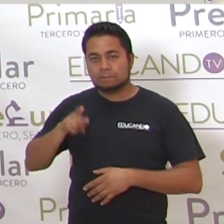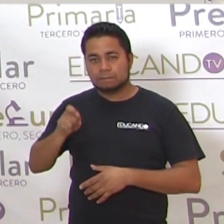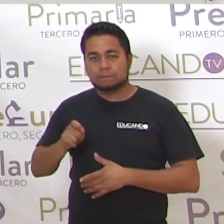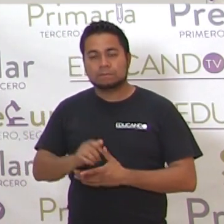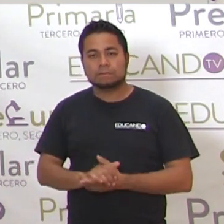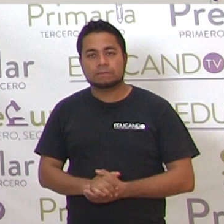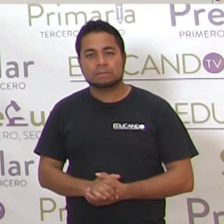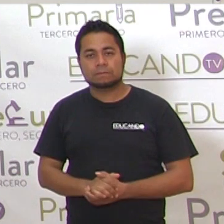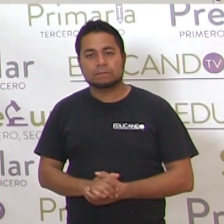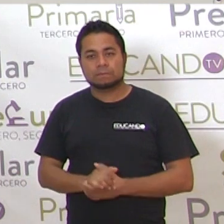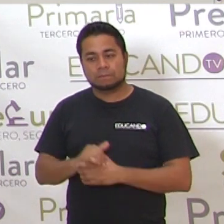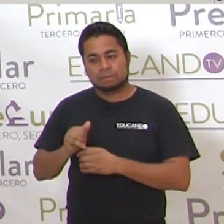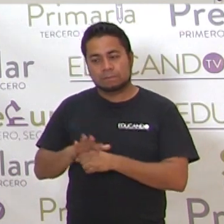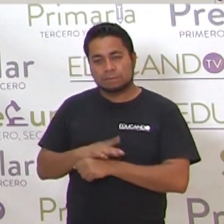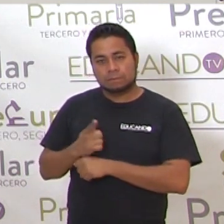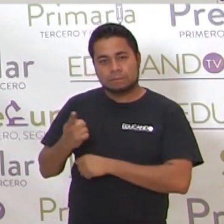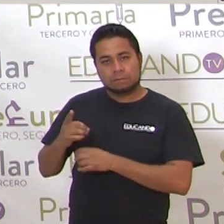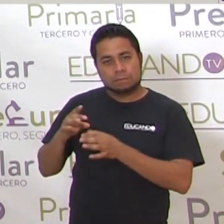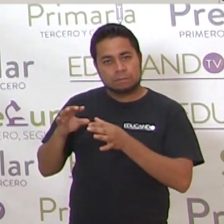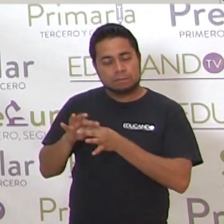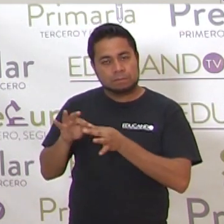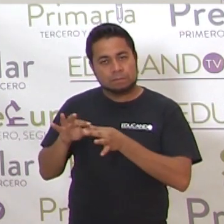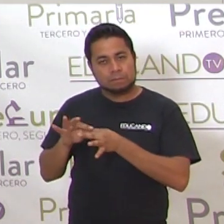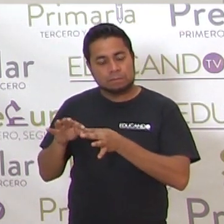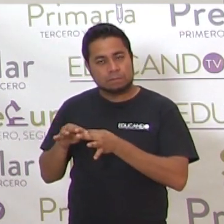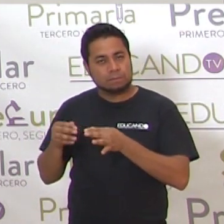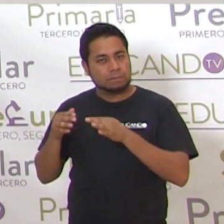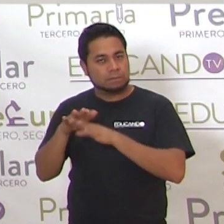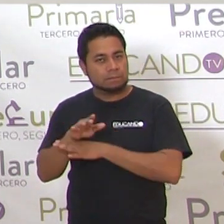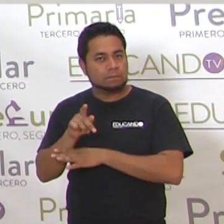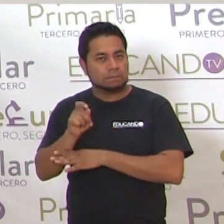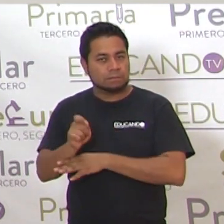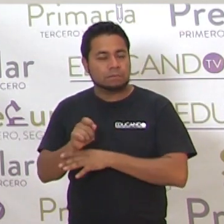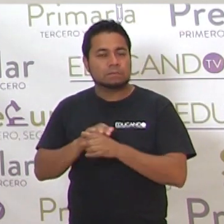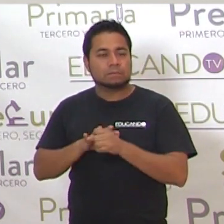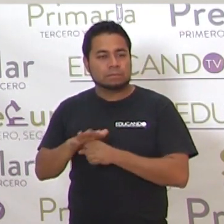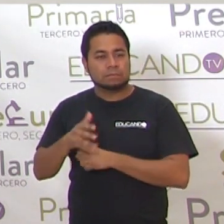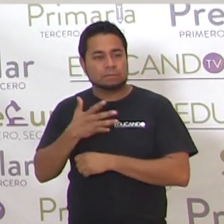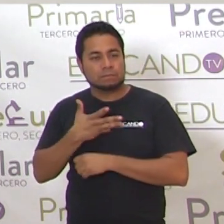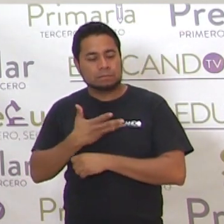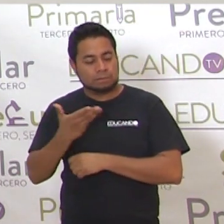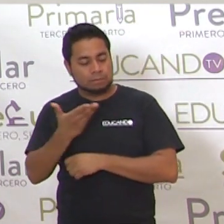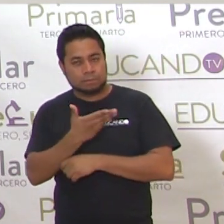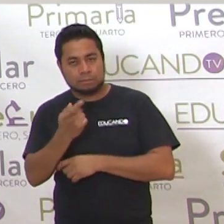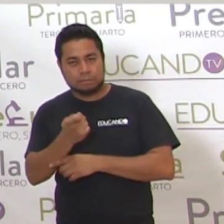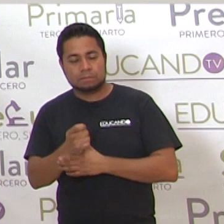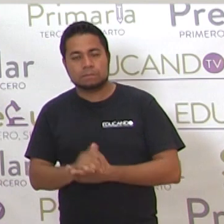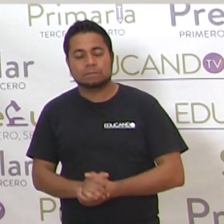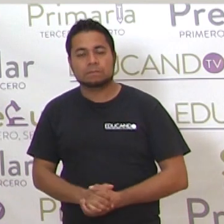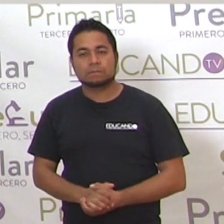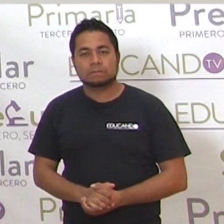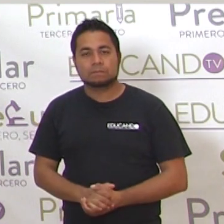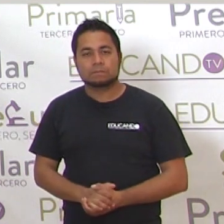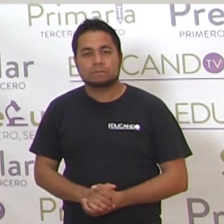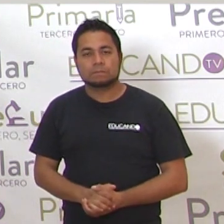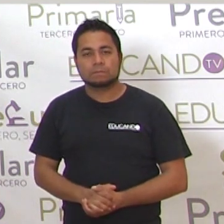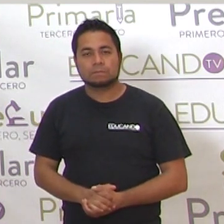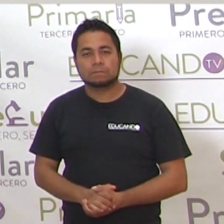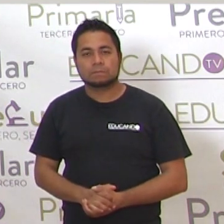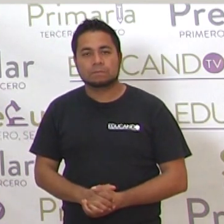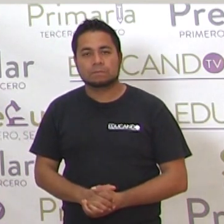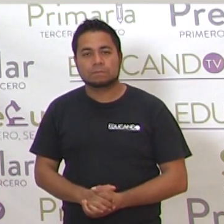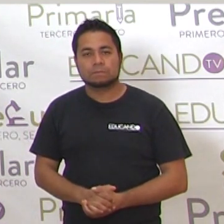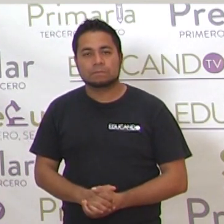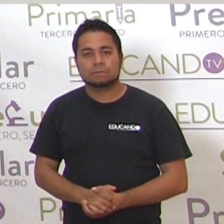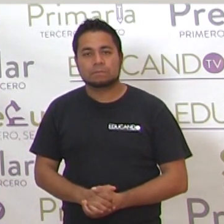nos habla de lo que es este que tenemos acá bien lo vamos a encontrar acá